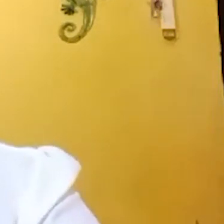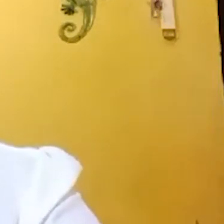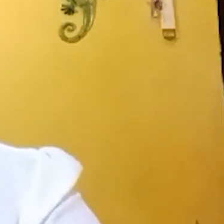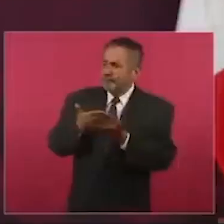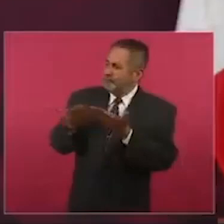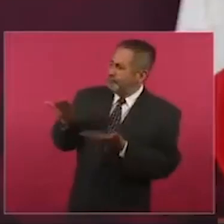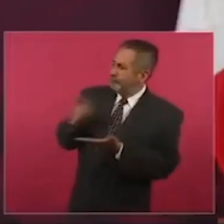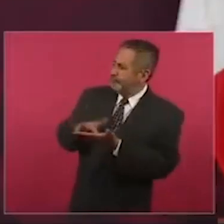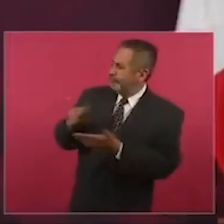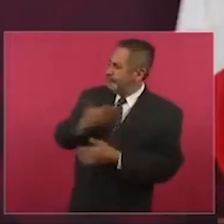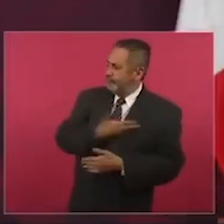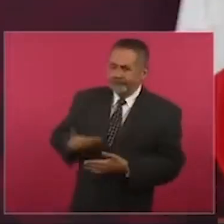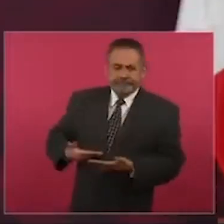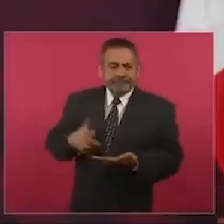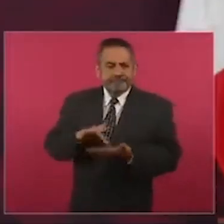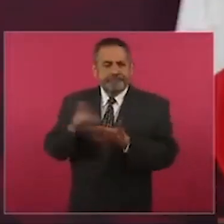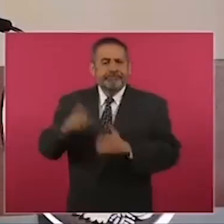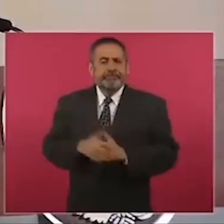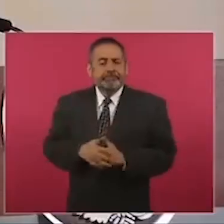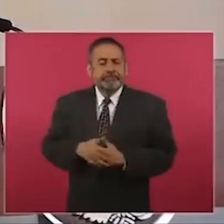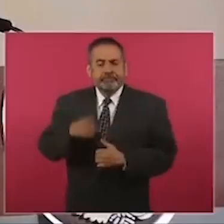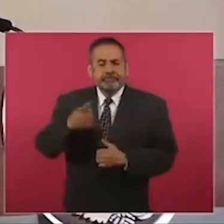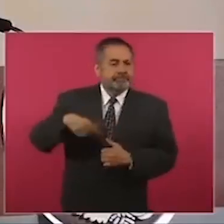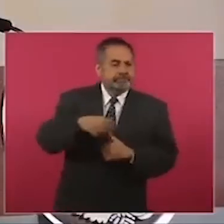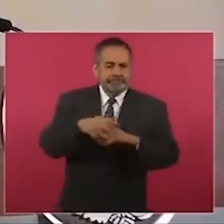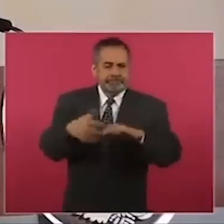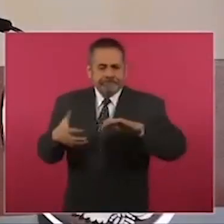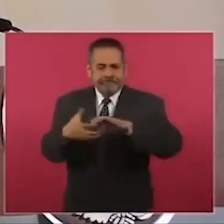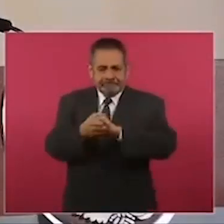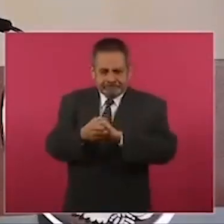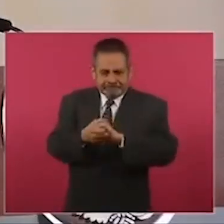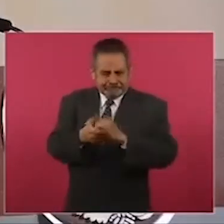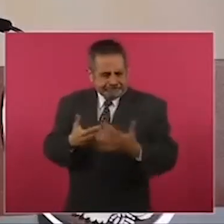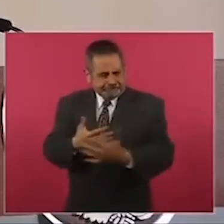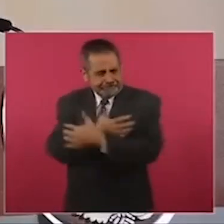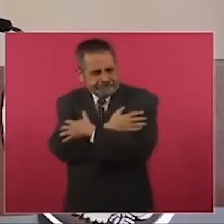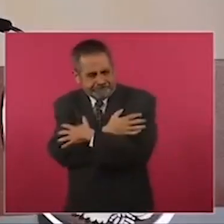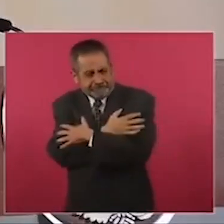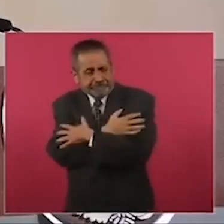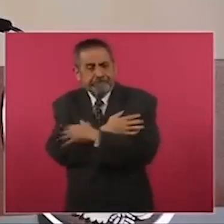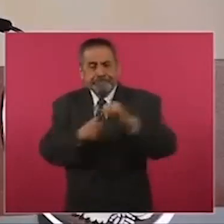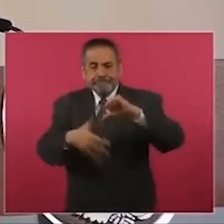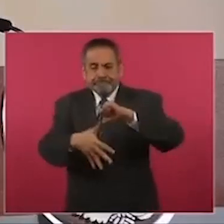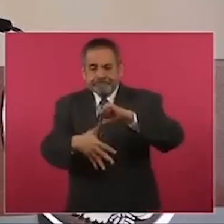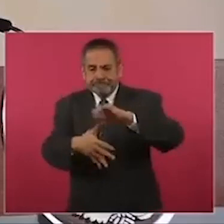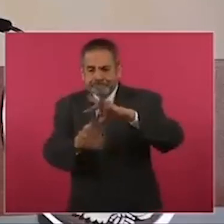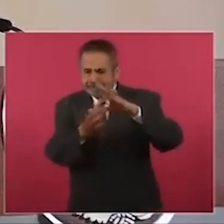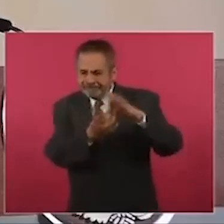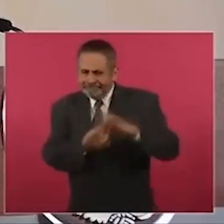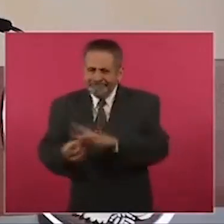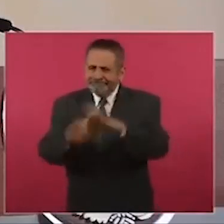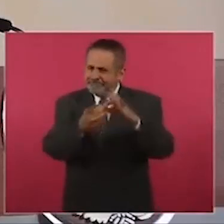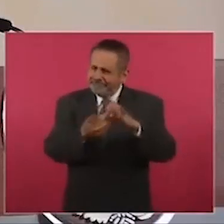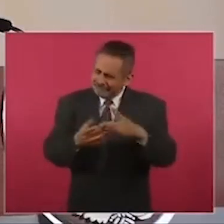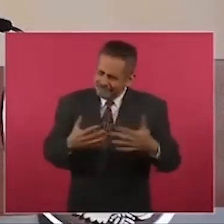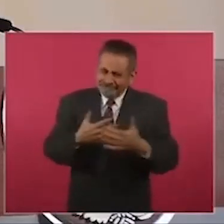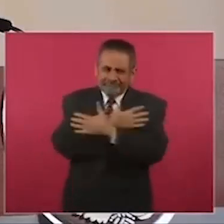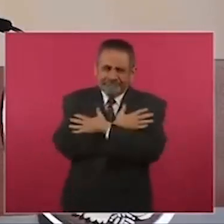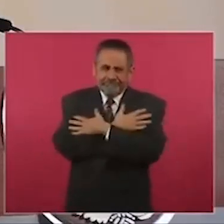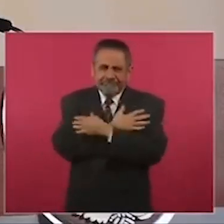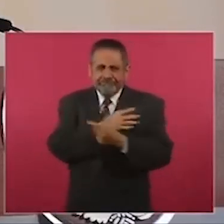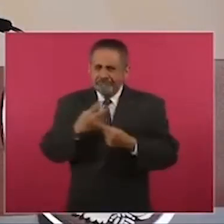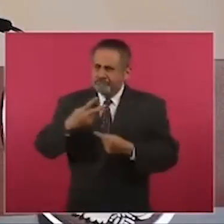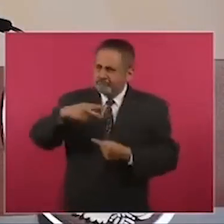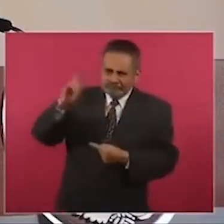familias que tienen un miembro desaparecido, el mandatario López Obrador recibió anteriormente en Palacio Nacional a Estela de